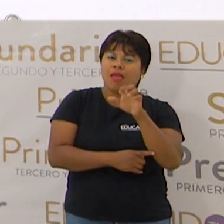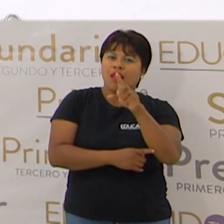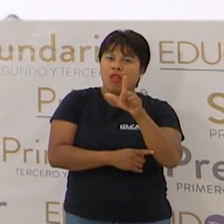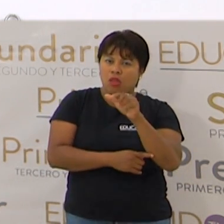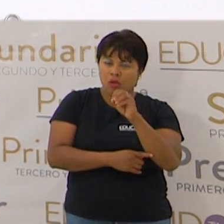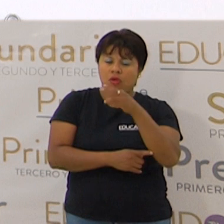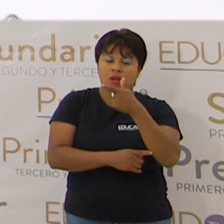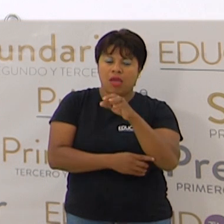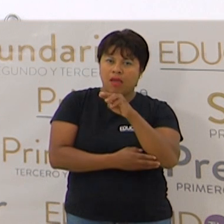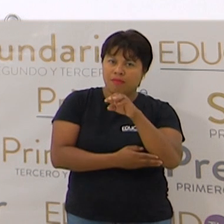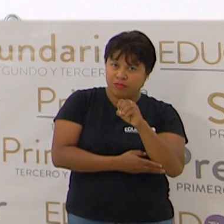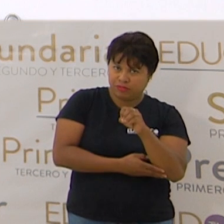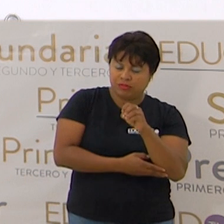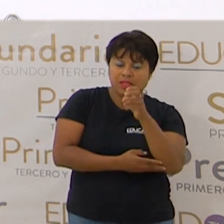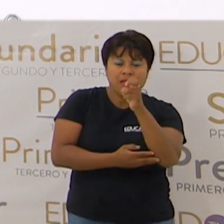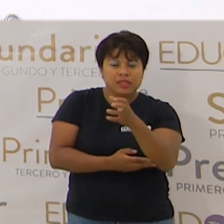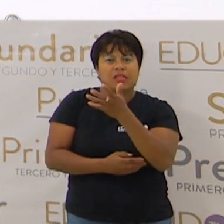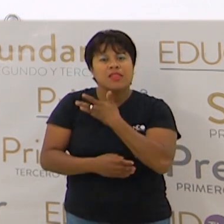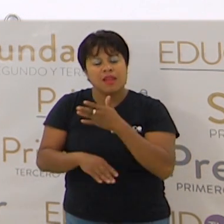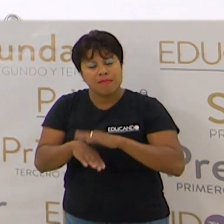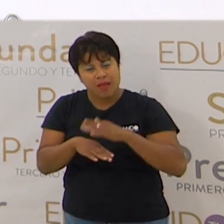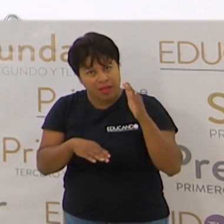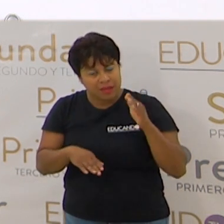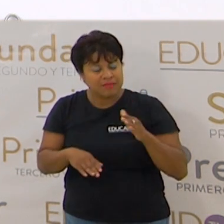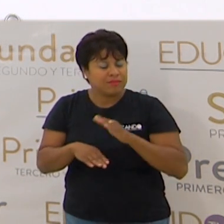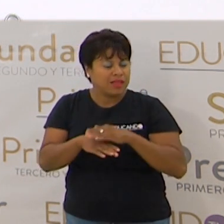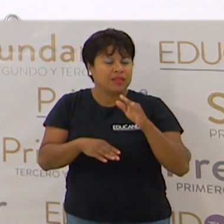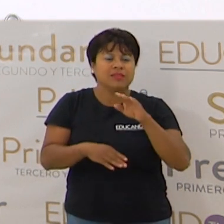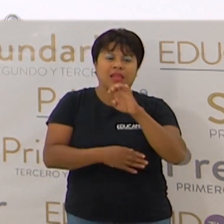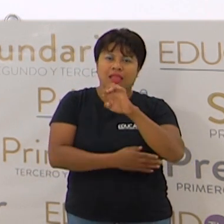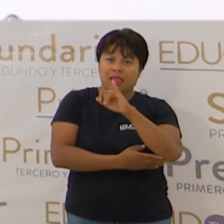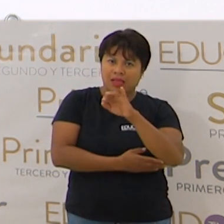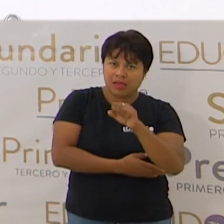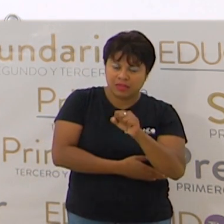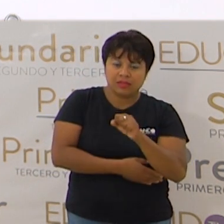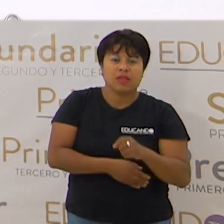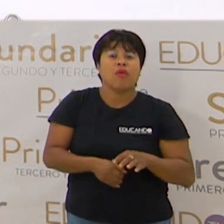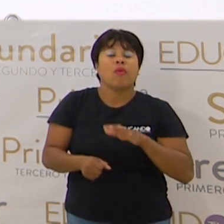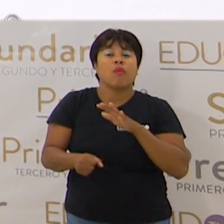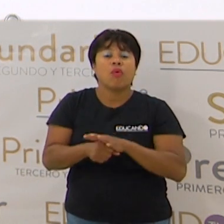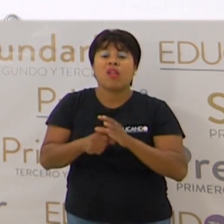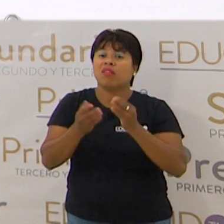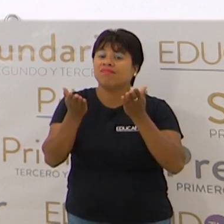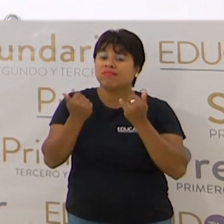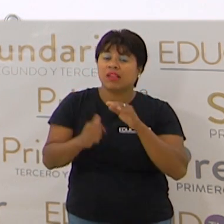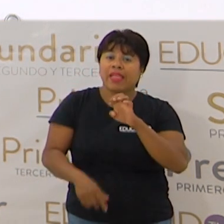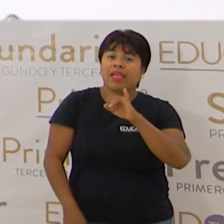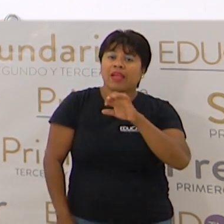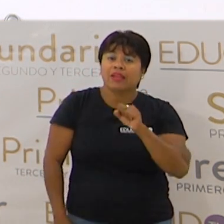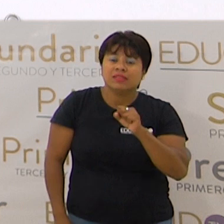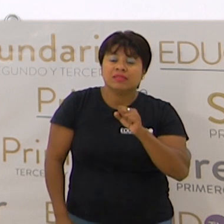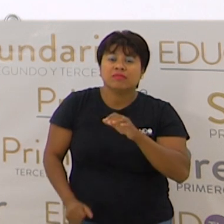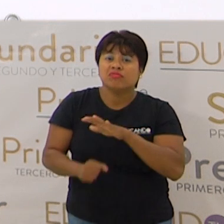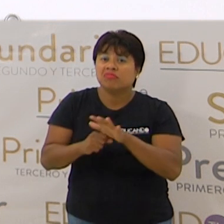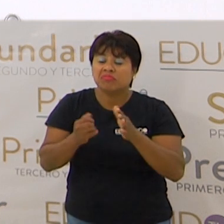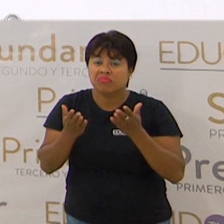paralelogramos, ¿sí? Que son el cuadrado, el rombo, el romboide y el rectángulo. ¿Cuál no tiene ejes de